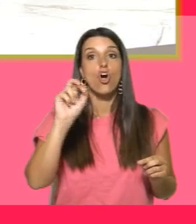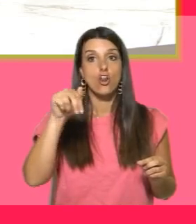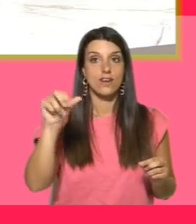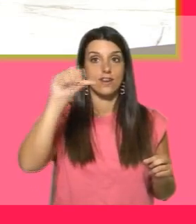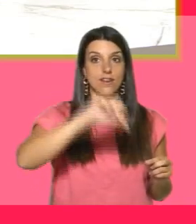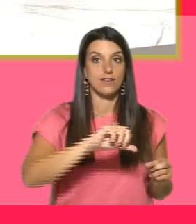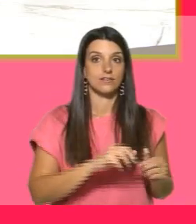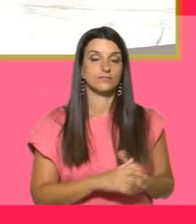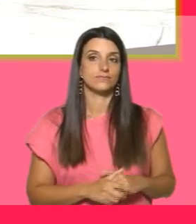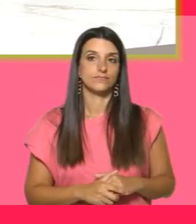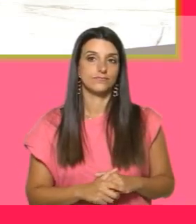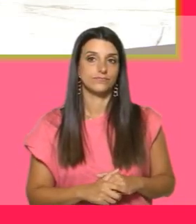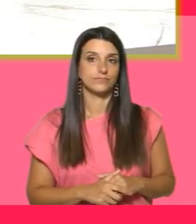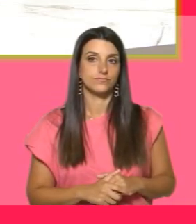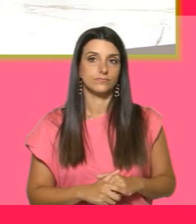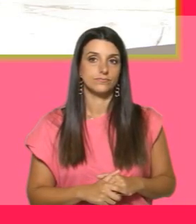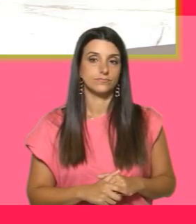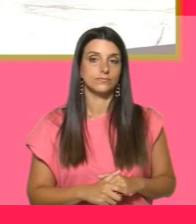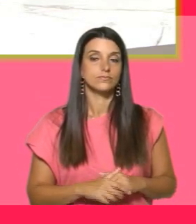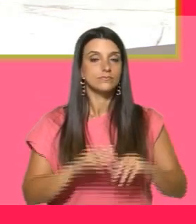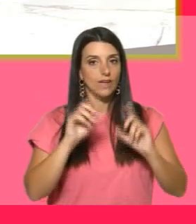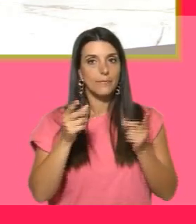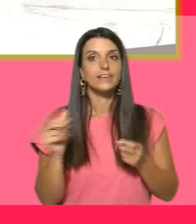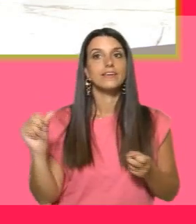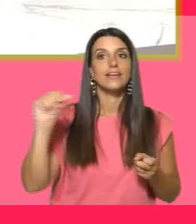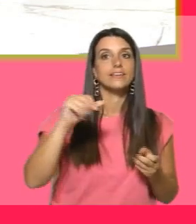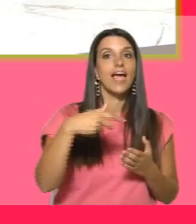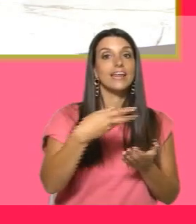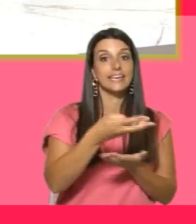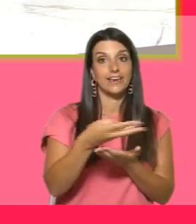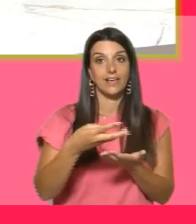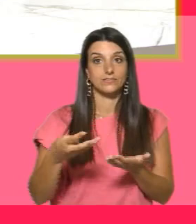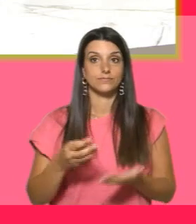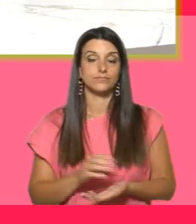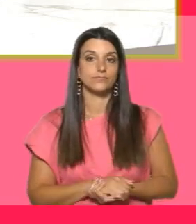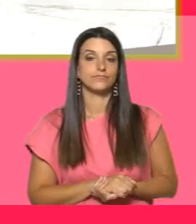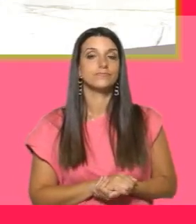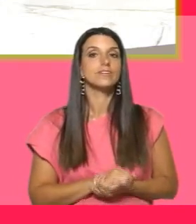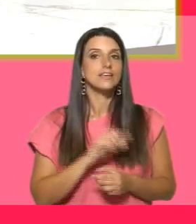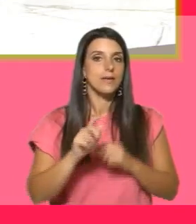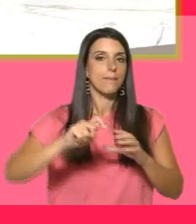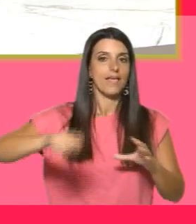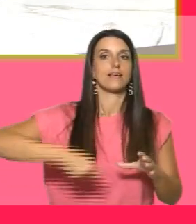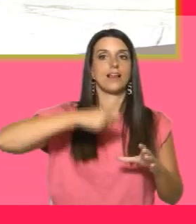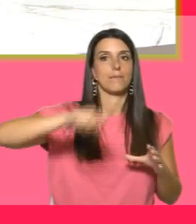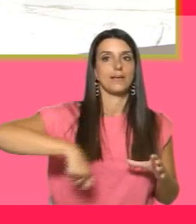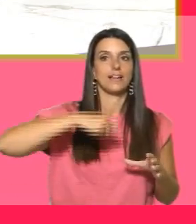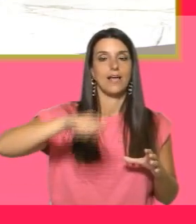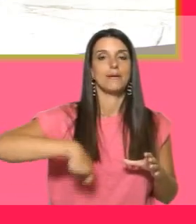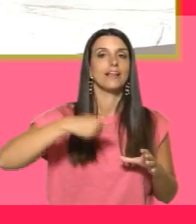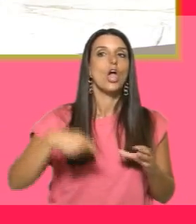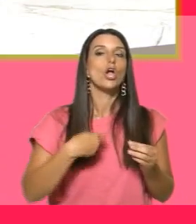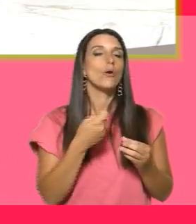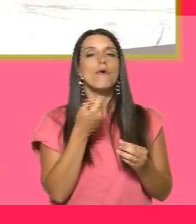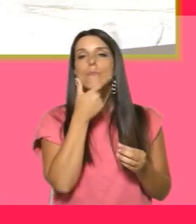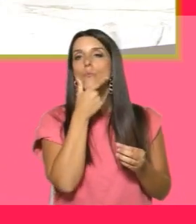a la mezcla. Vas a ir agregando la harina y vamos a ir mezclando. Como una receta muy